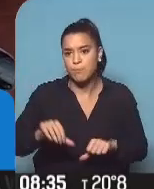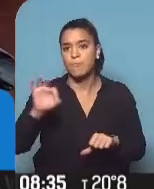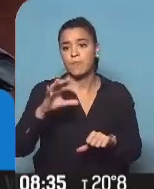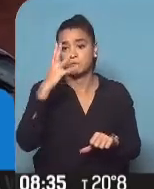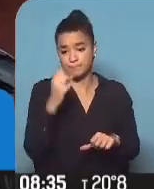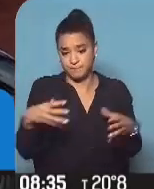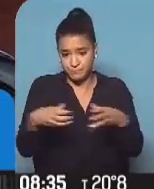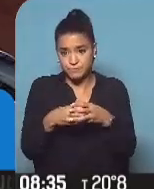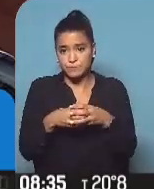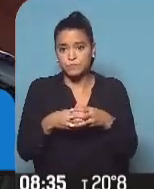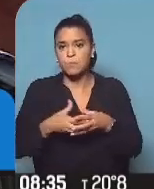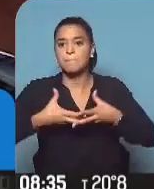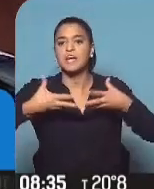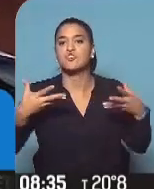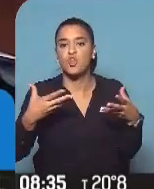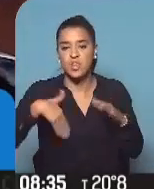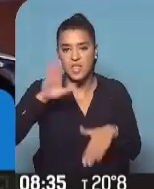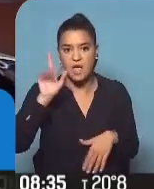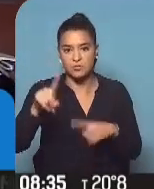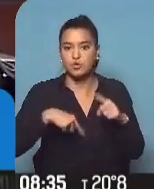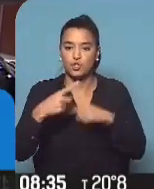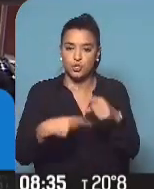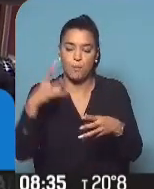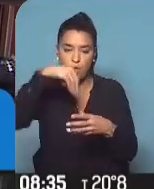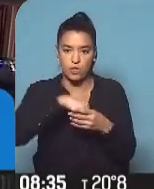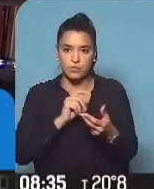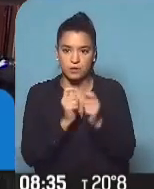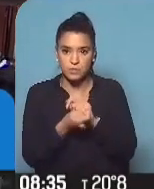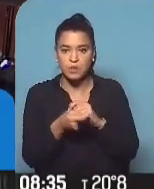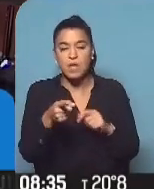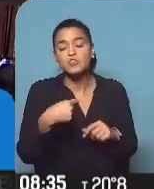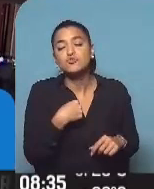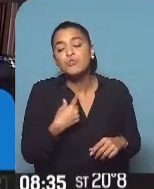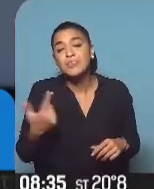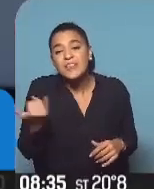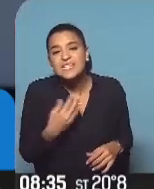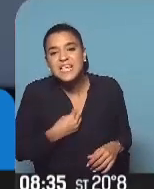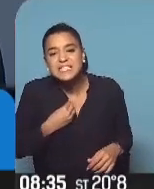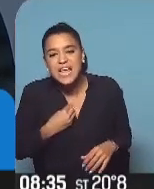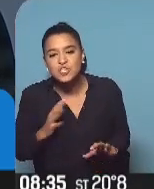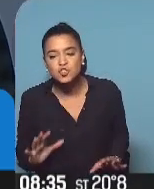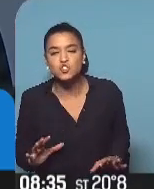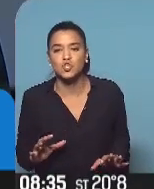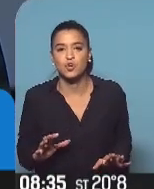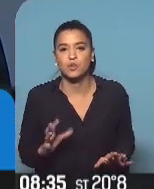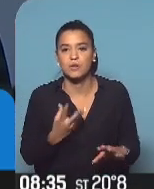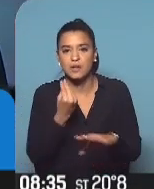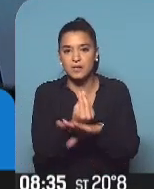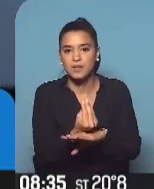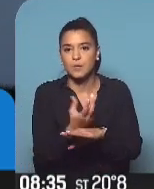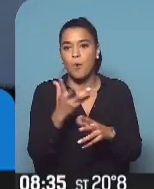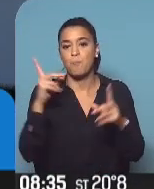convencer al grupo o ser mayoritarios a la hora de decir seguimos en Cambiemos? De todo modo, Jorge, daría la sensación que un cargo no resuelve